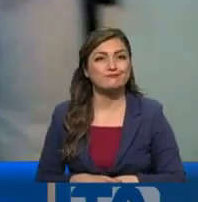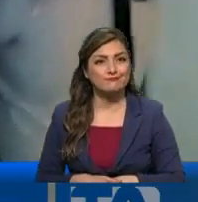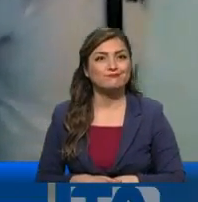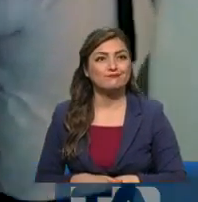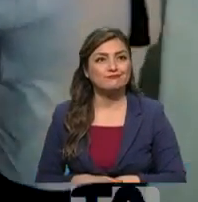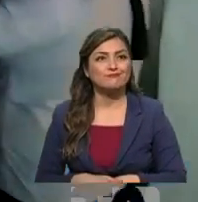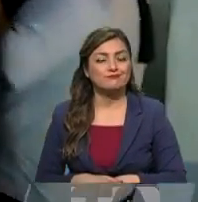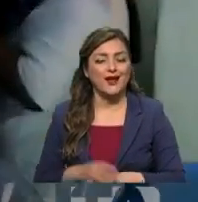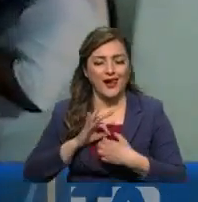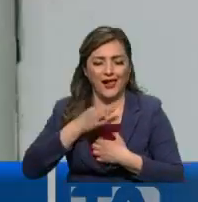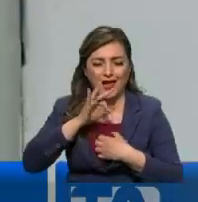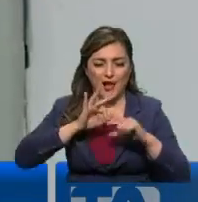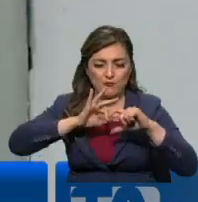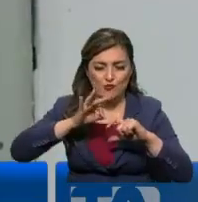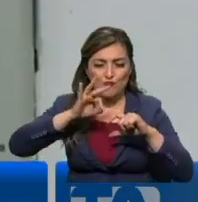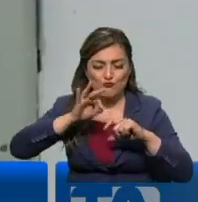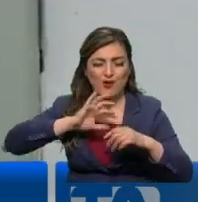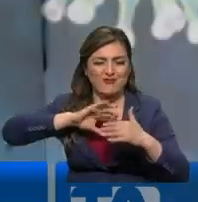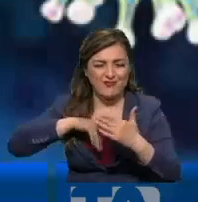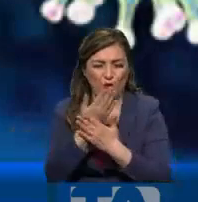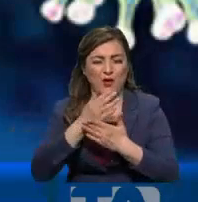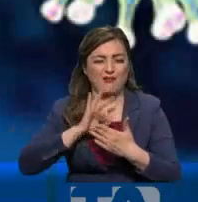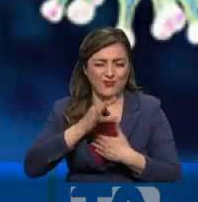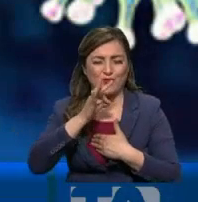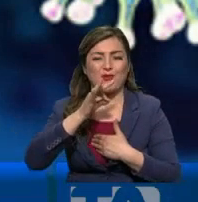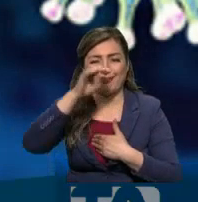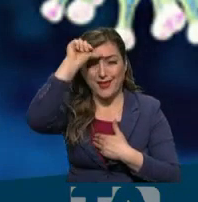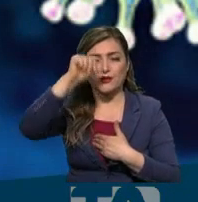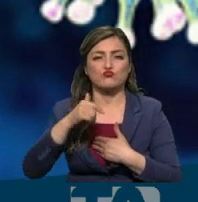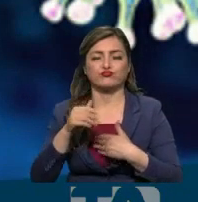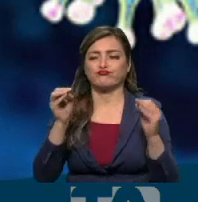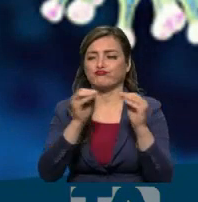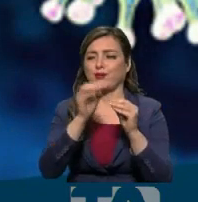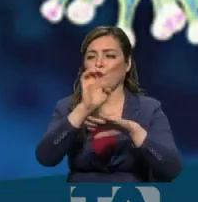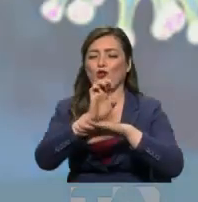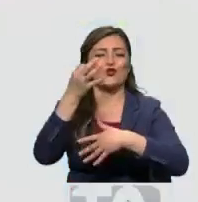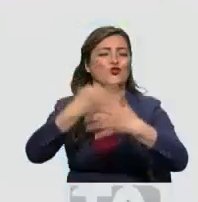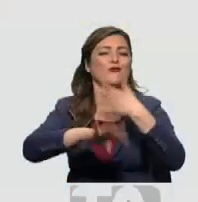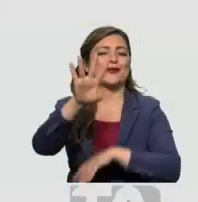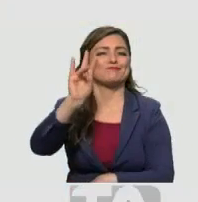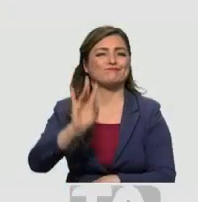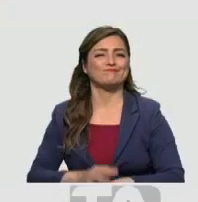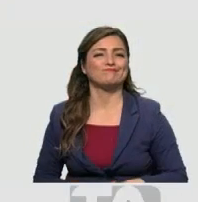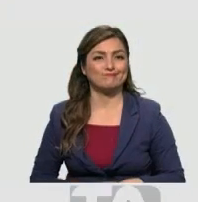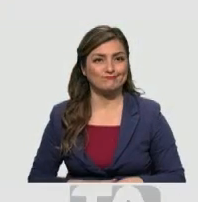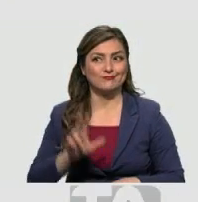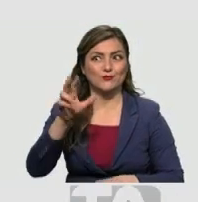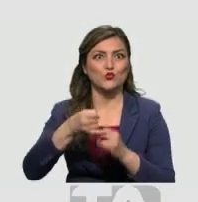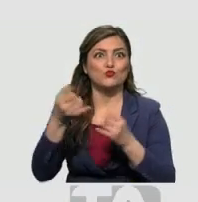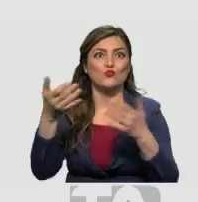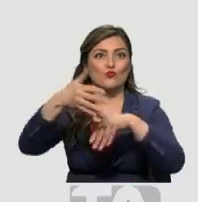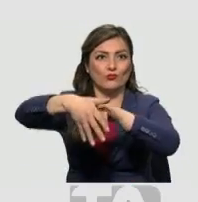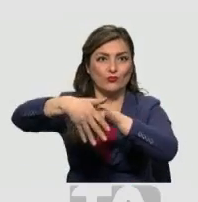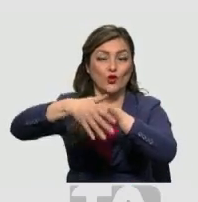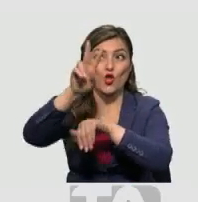país aumentan los contagios por la variante Delta. A la fecha son 47 los casos registrados. Los últimos tres están en